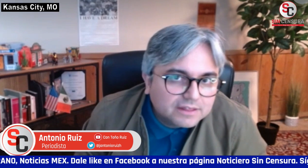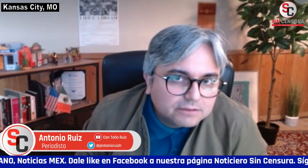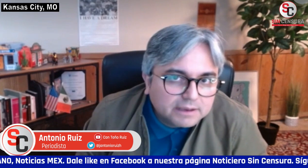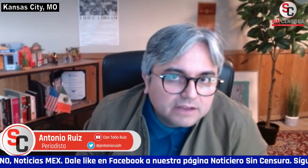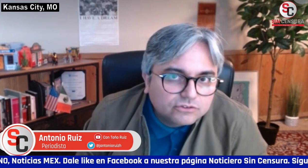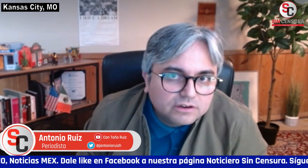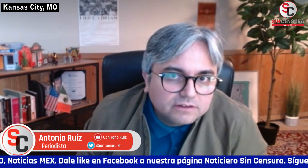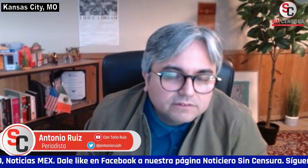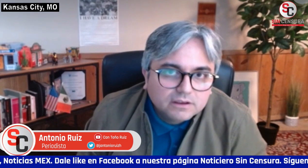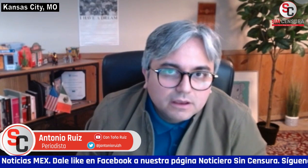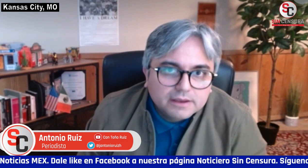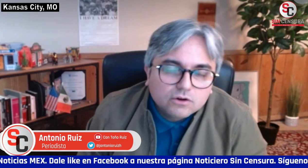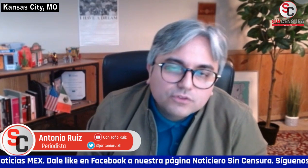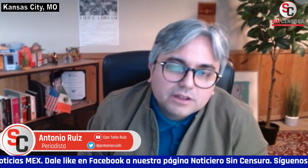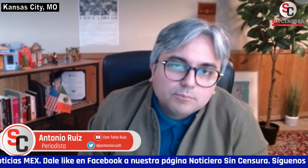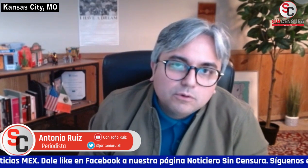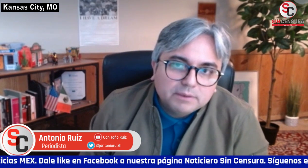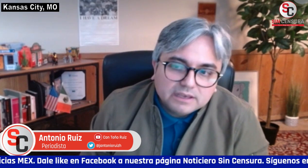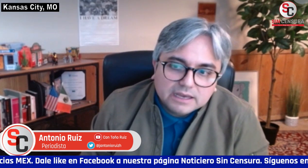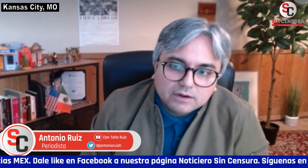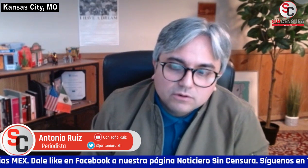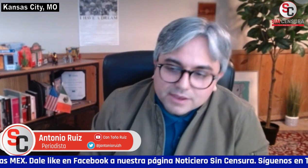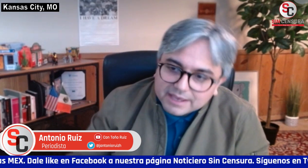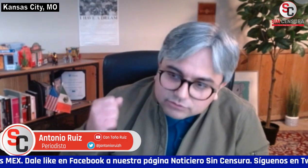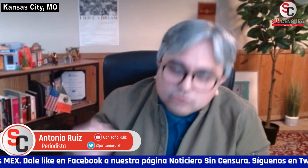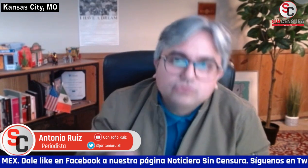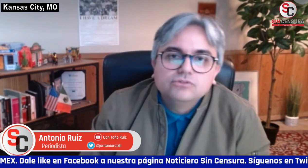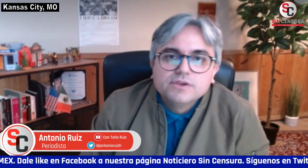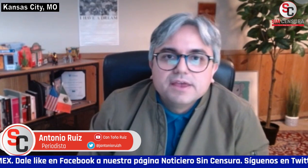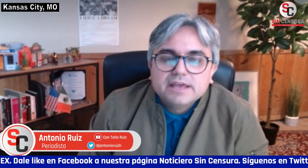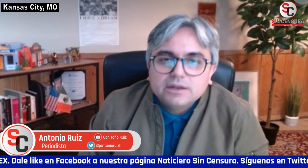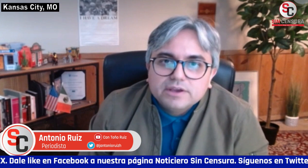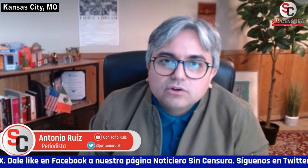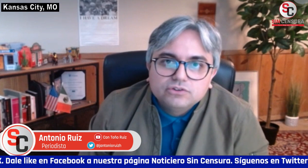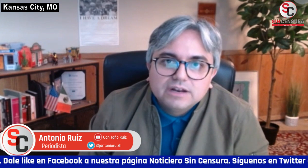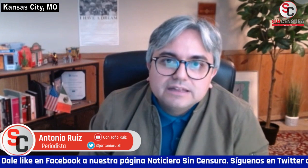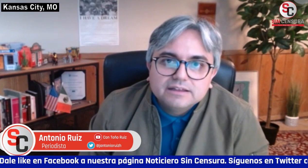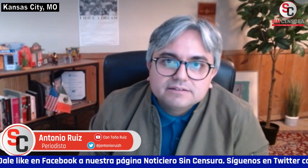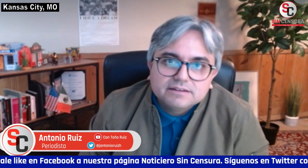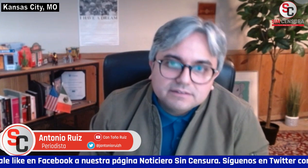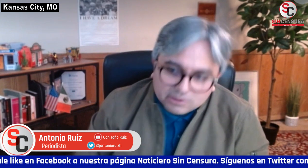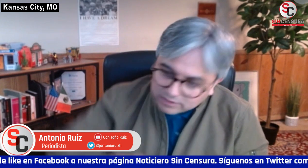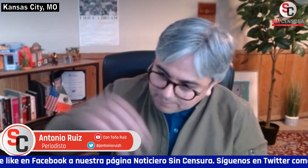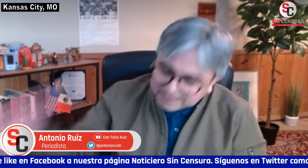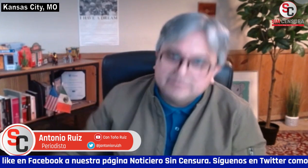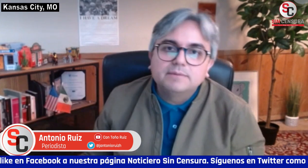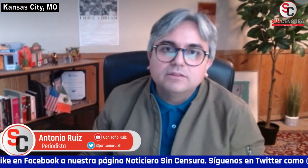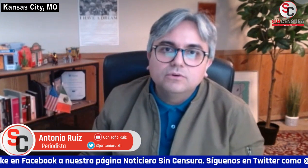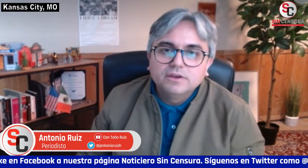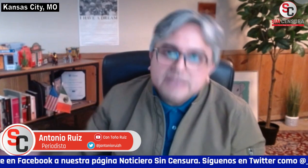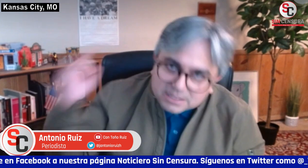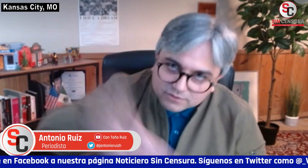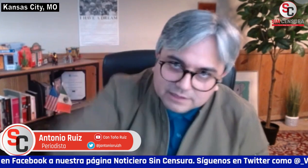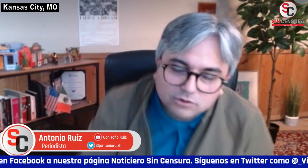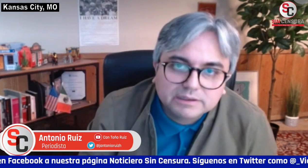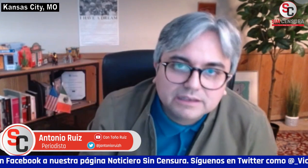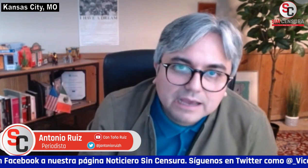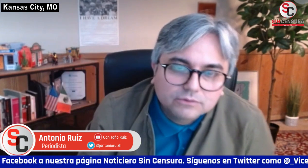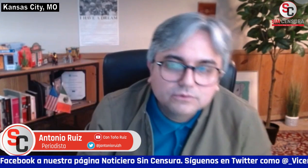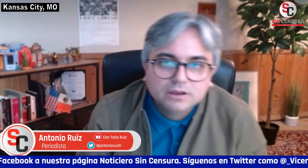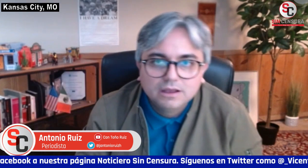cuenta de las vejaciones en contra del pueblo mexicano, esos heroicos irlandeses decidieron cambiarse de bando y defender